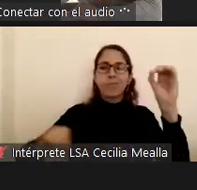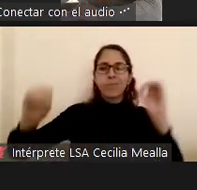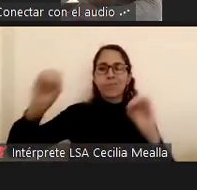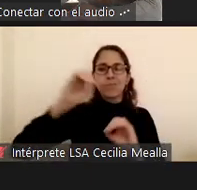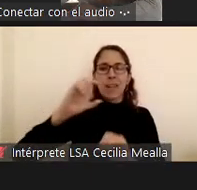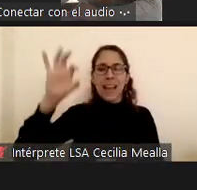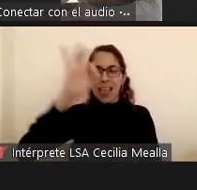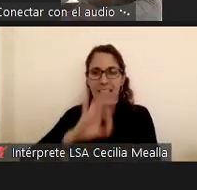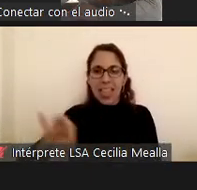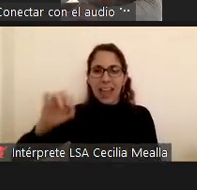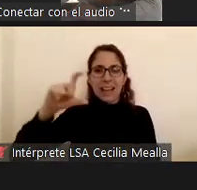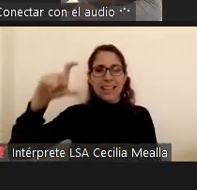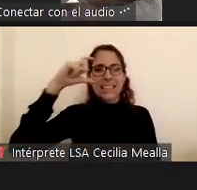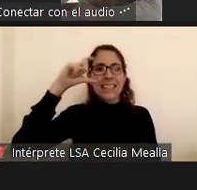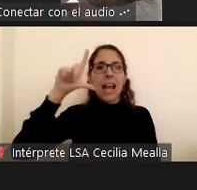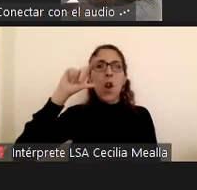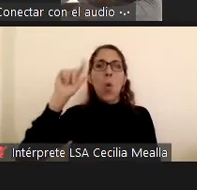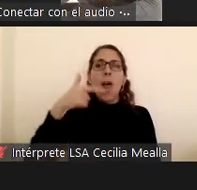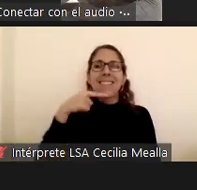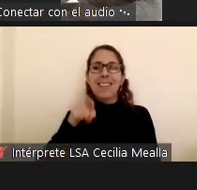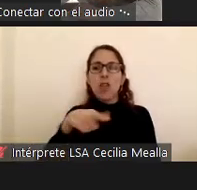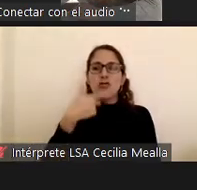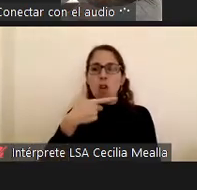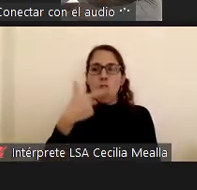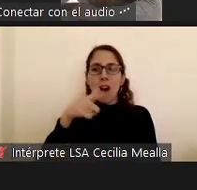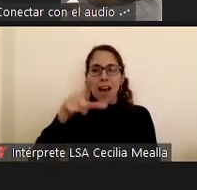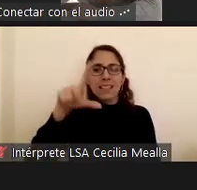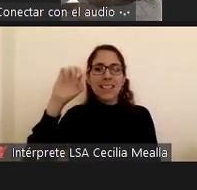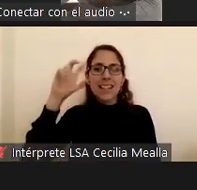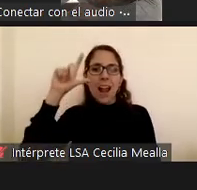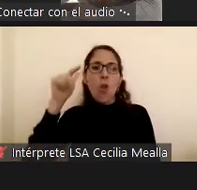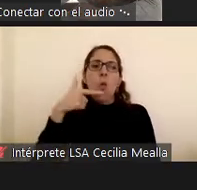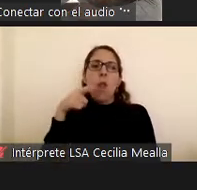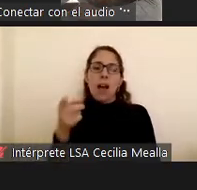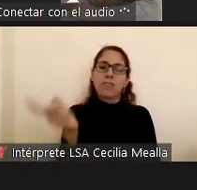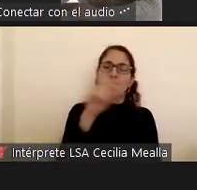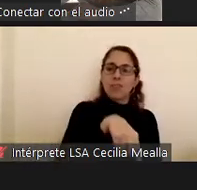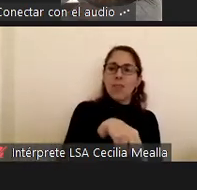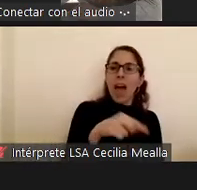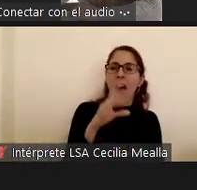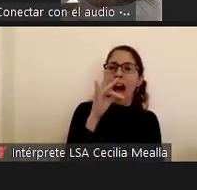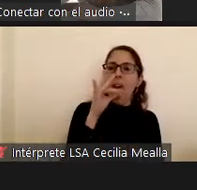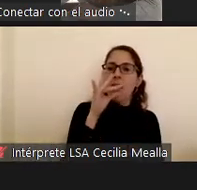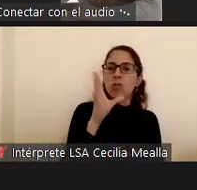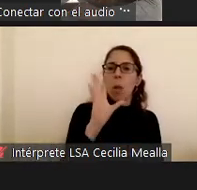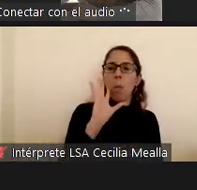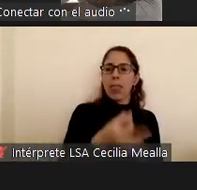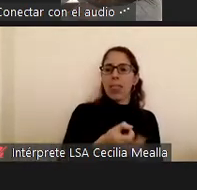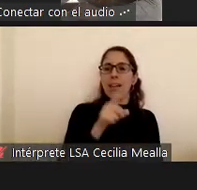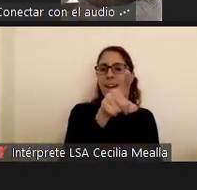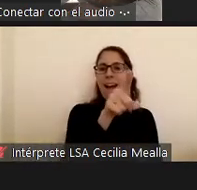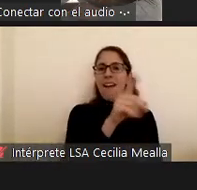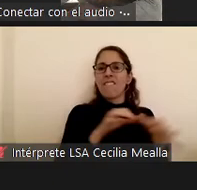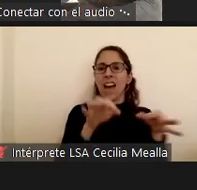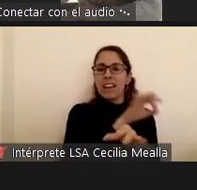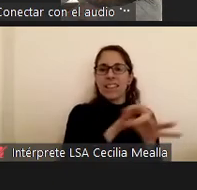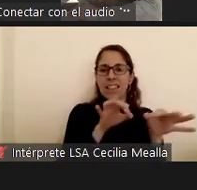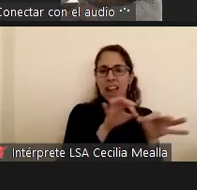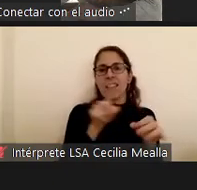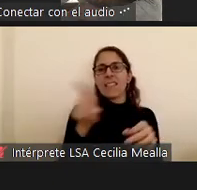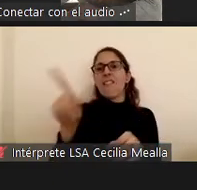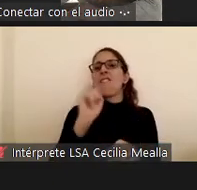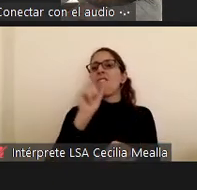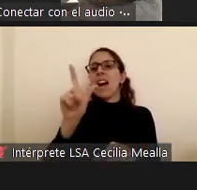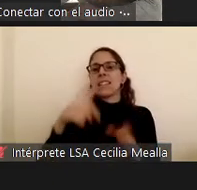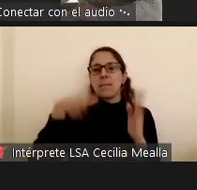Estas rojitas son células y las azules son bacterias, es más fácil. Acá solo veo bacterias,